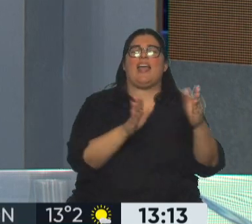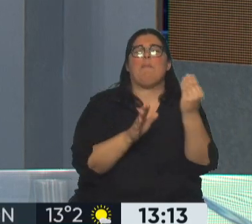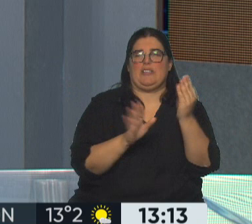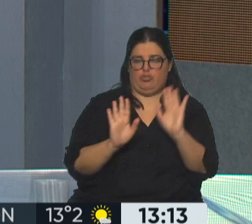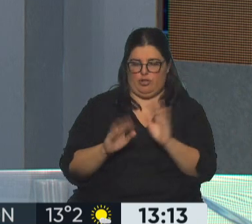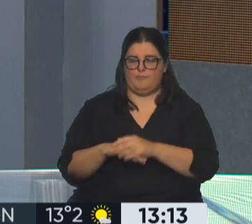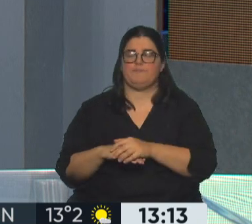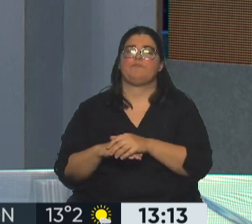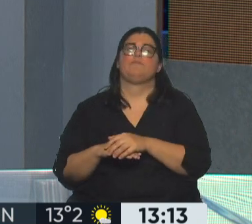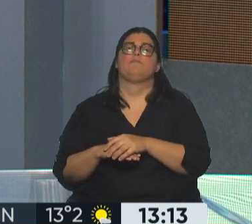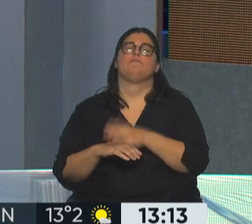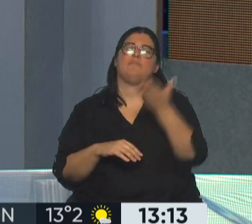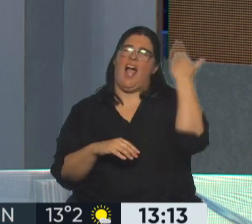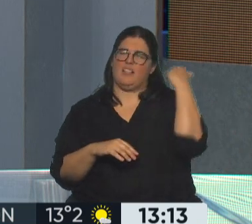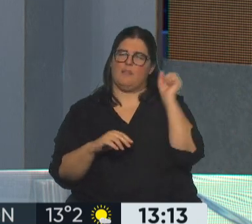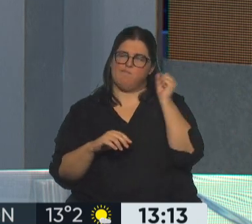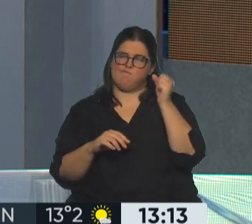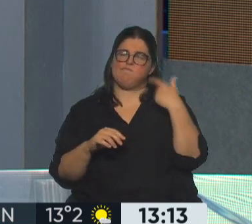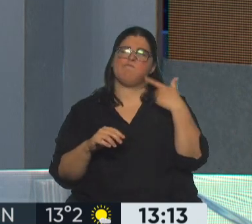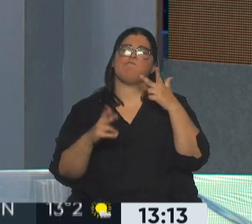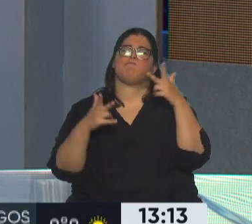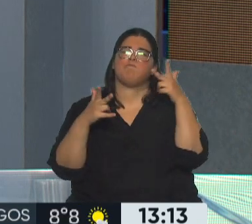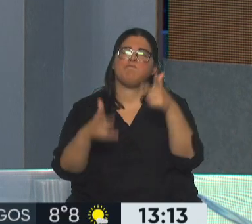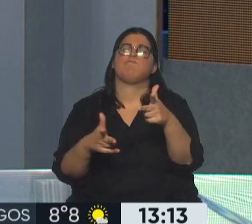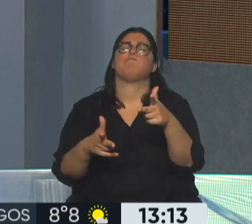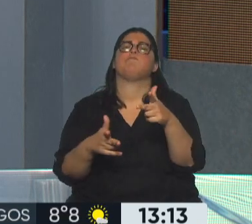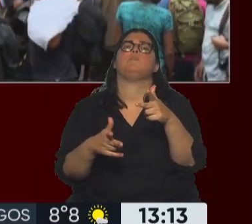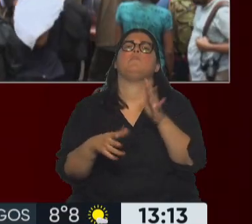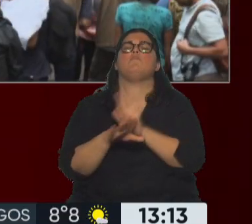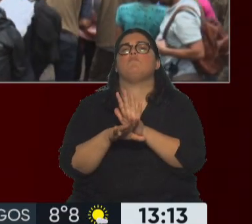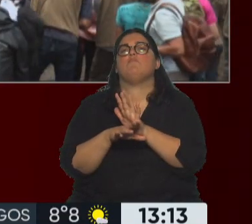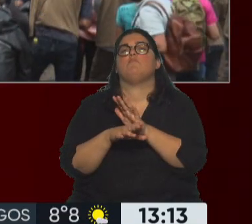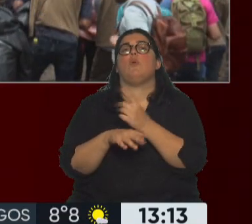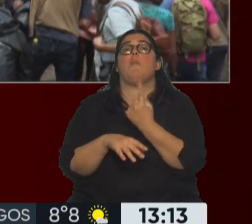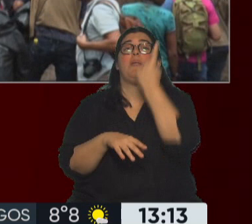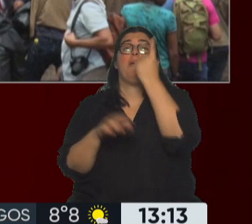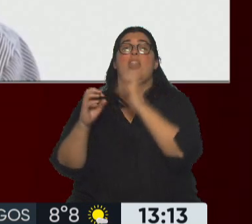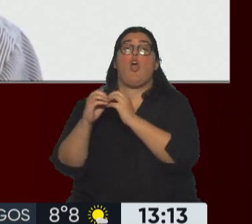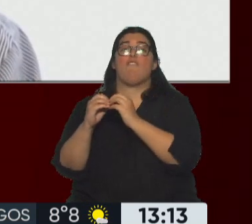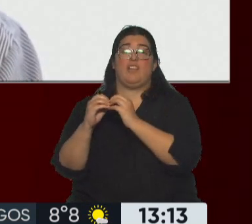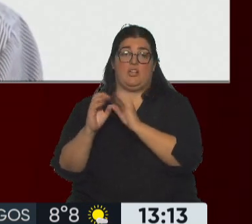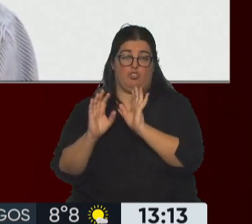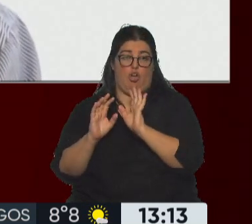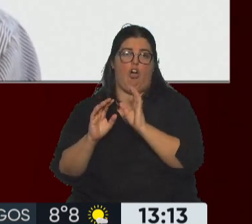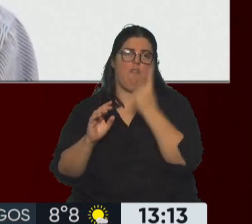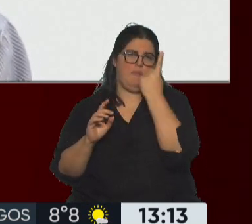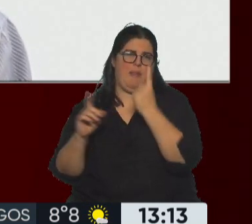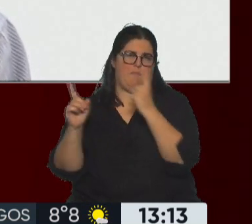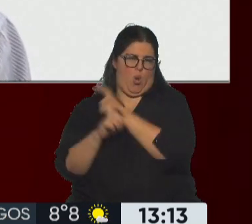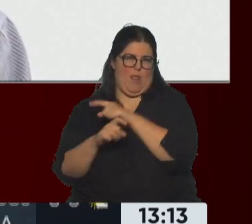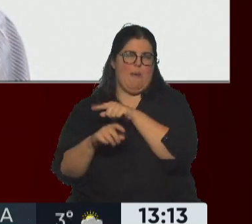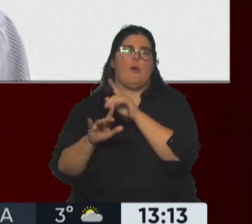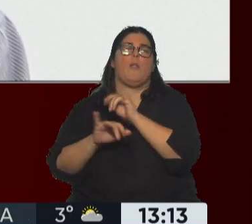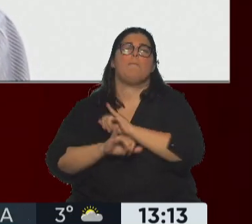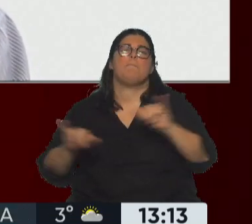¿no? Nosotros ya nos habíamos referido hace unos cuantos programas a lo que había sido un primer conflicto, un primer conflicto en términos